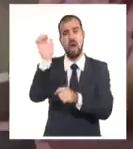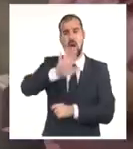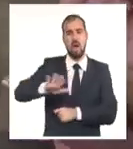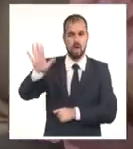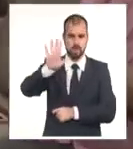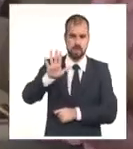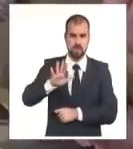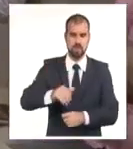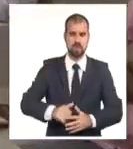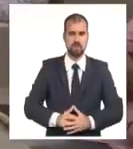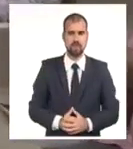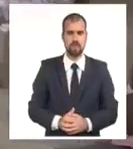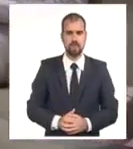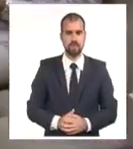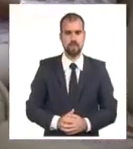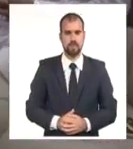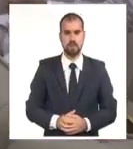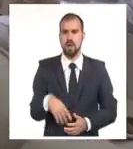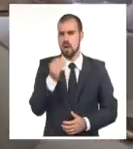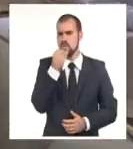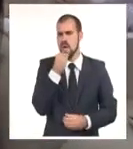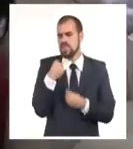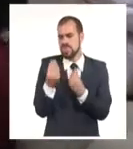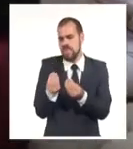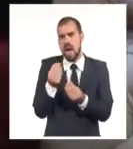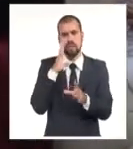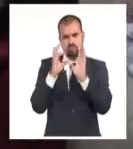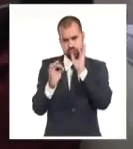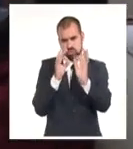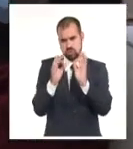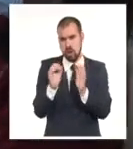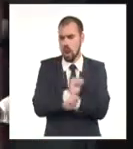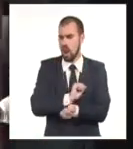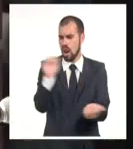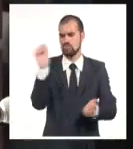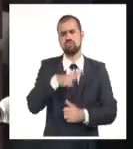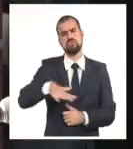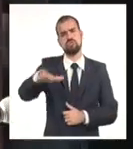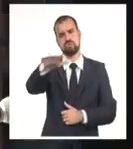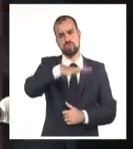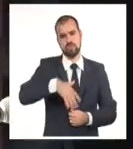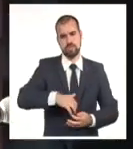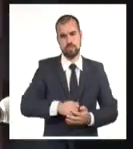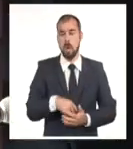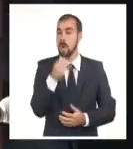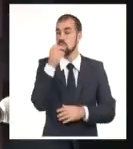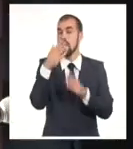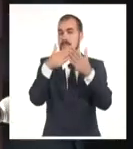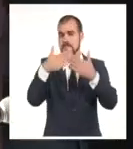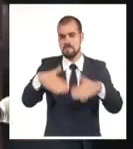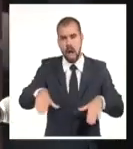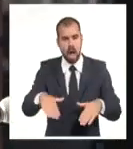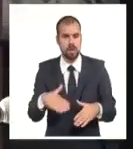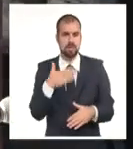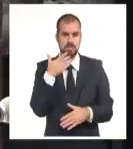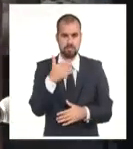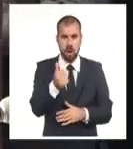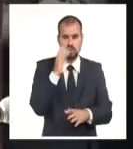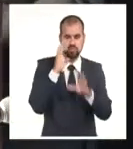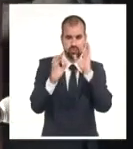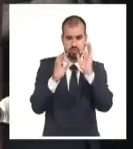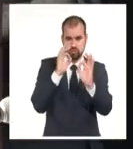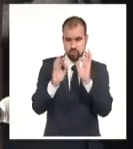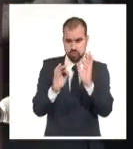medios pacíficos que garanticen la seguridad y soberanía de todos, así como la paz, la estabilidad y la seguridad